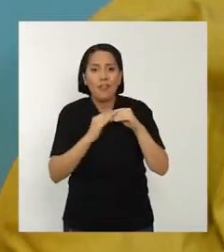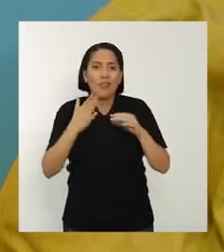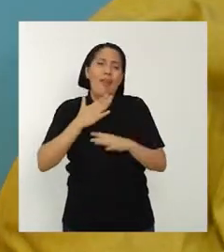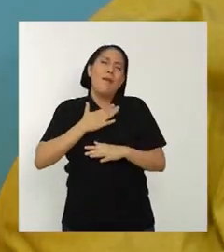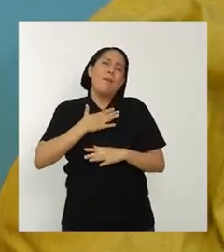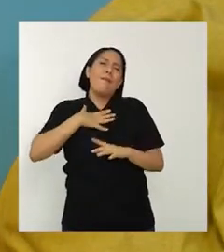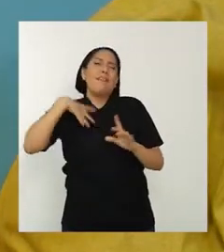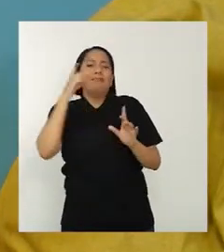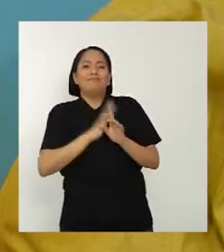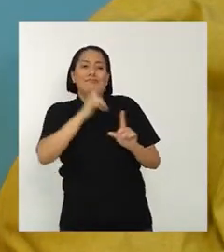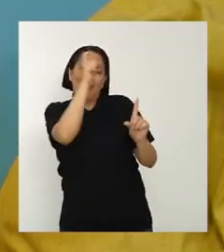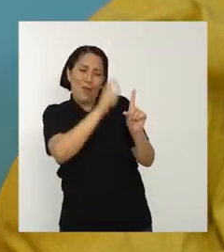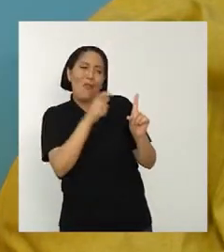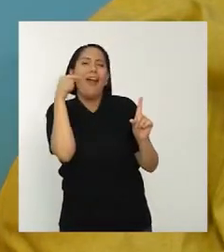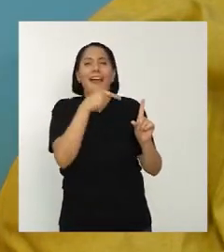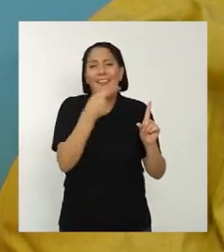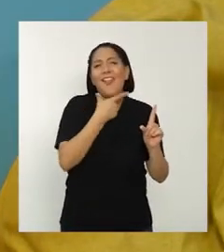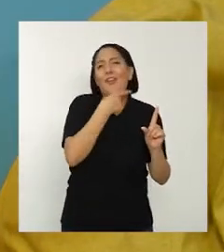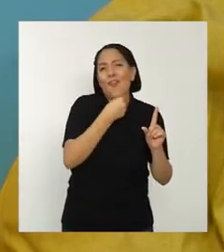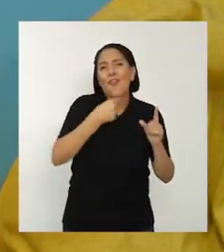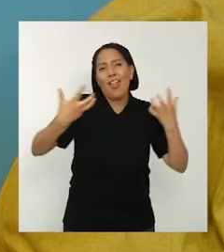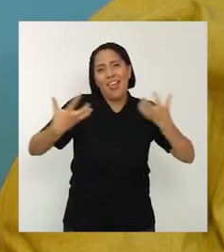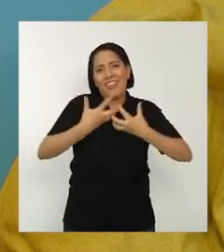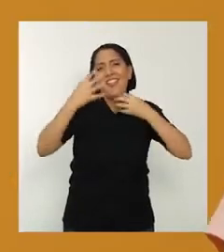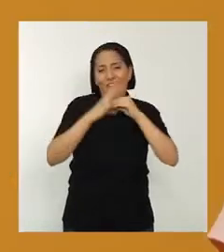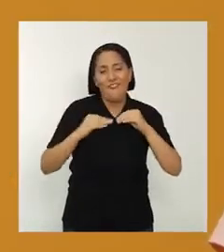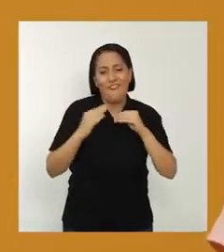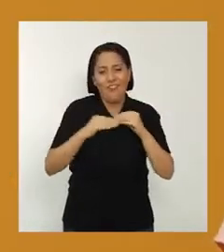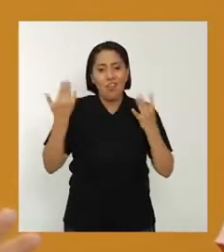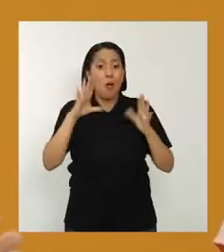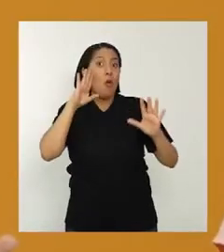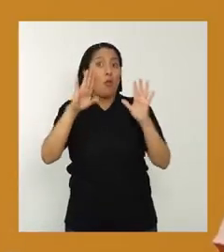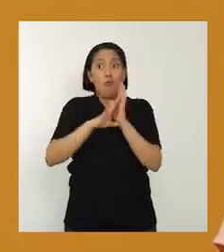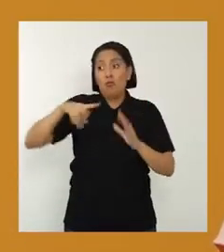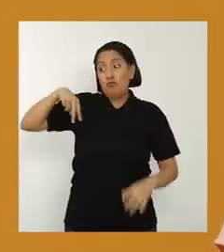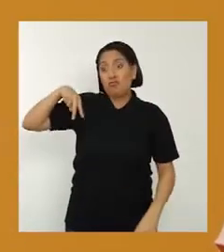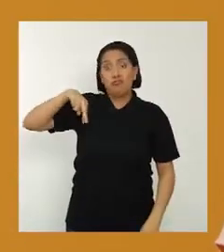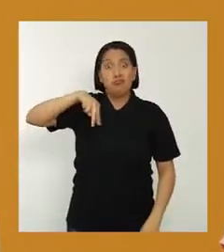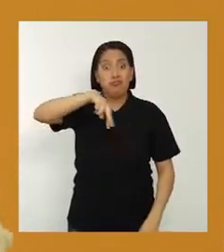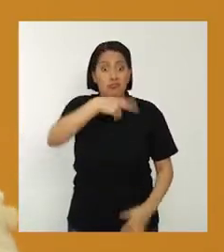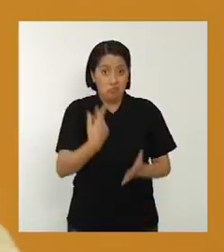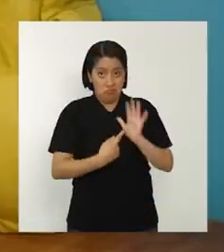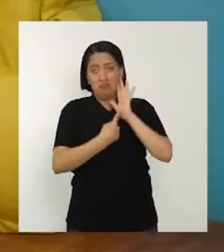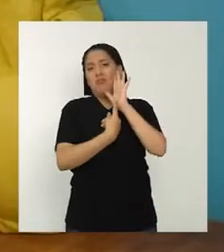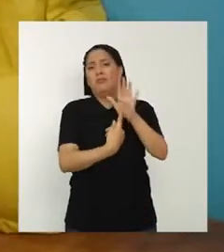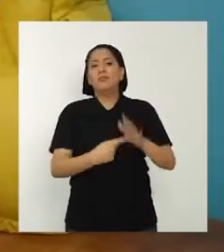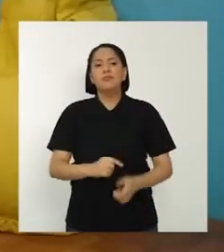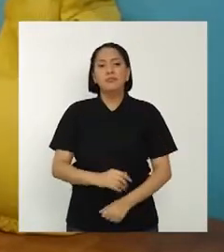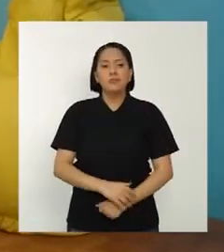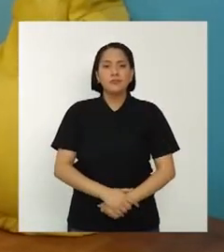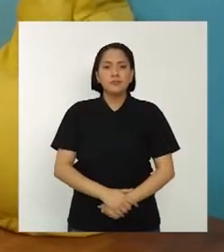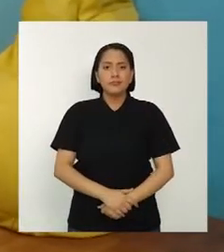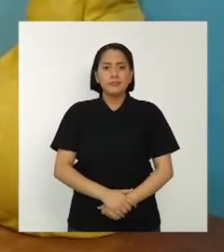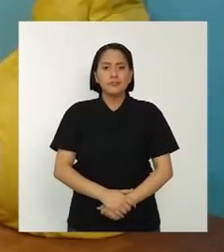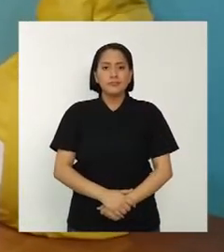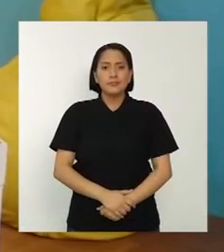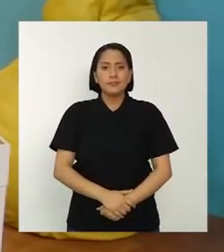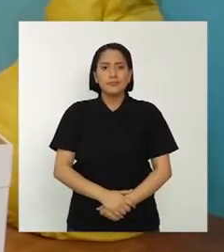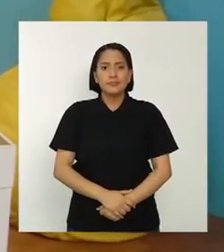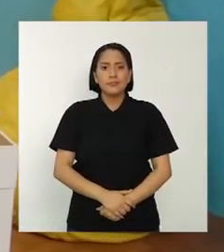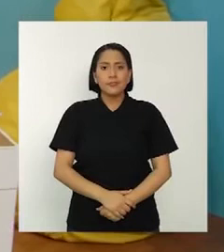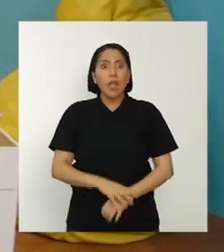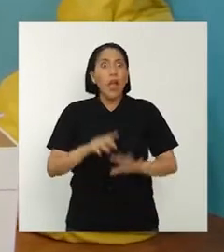fruta. A mi personaje le encantan las ensaladas de frutas. Por ejemplo, cuando caminamos. Mira.